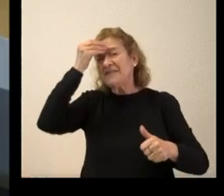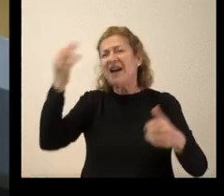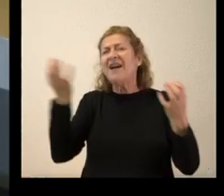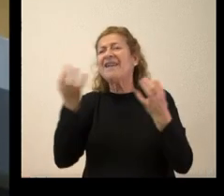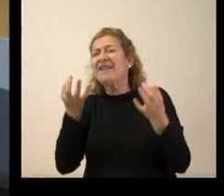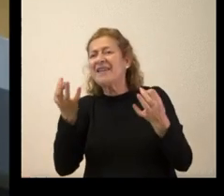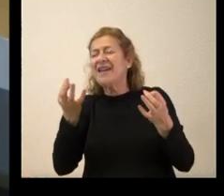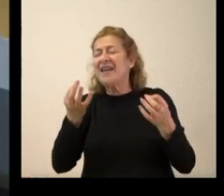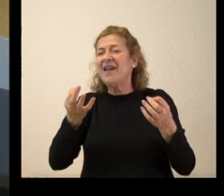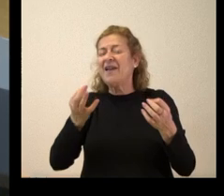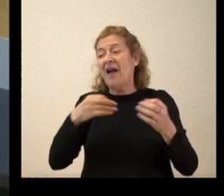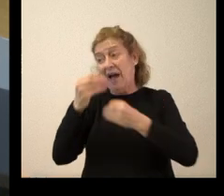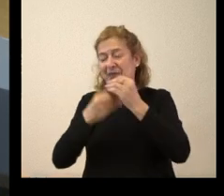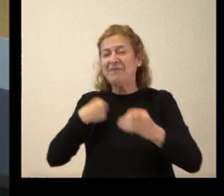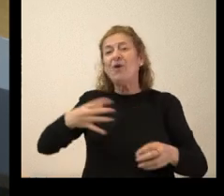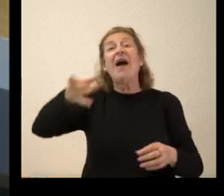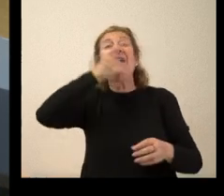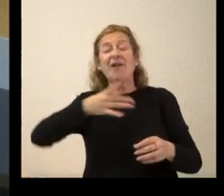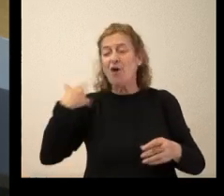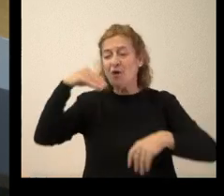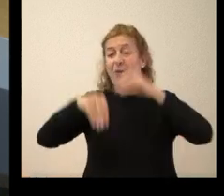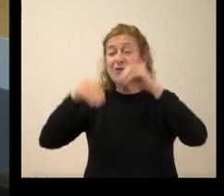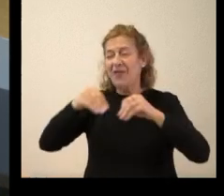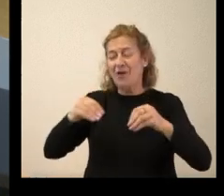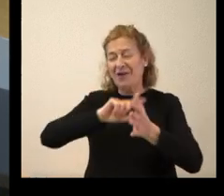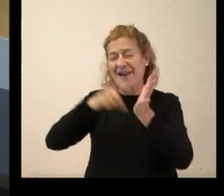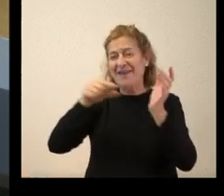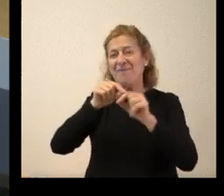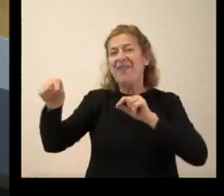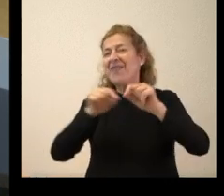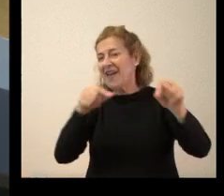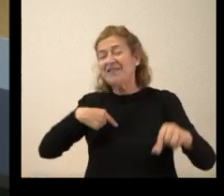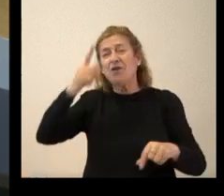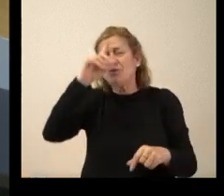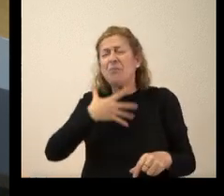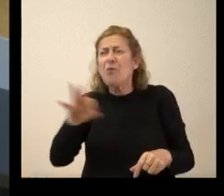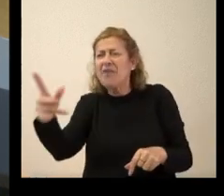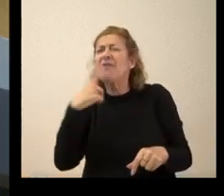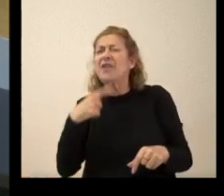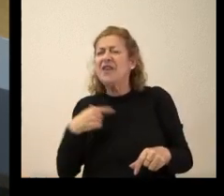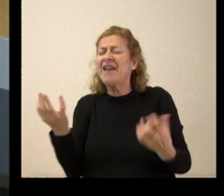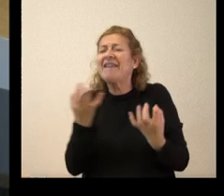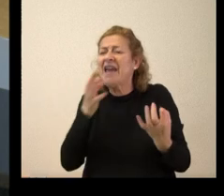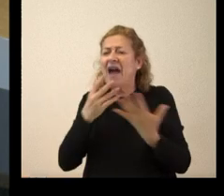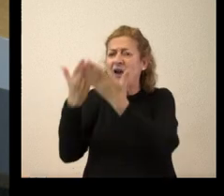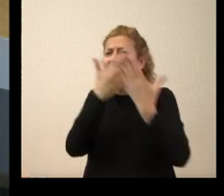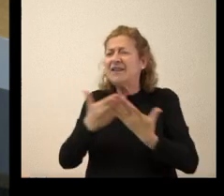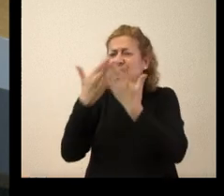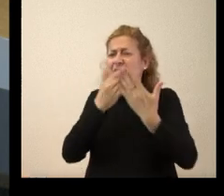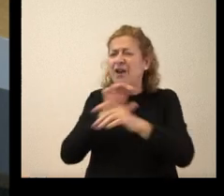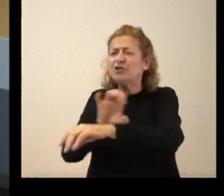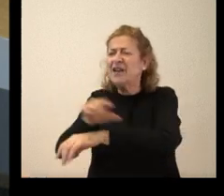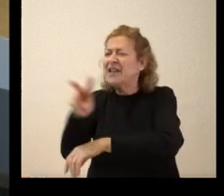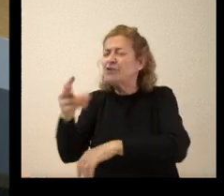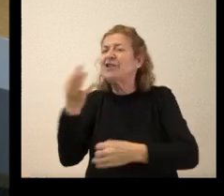el error en la votación de la ley de medidas no sé si nos puede concretar desde la junta que están estudiando concretamente estas consejerías